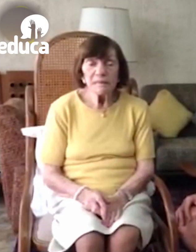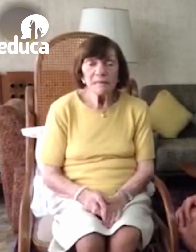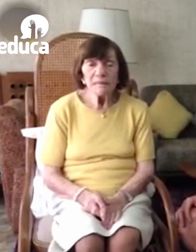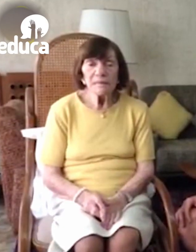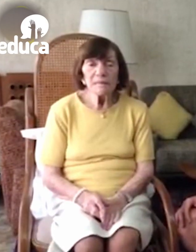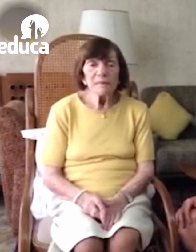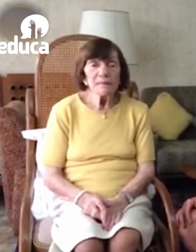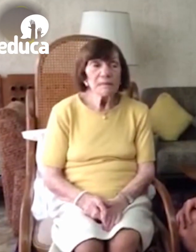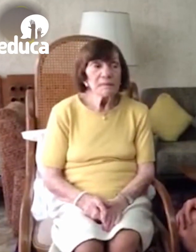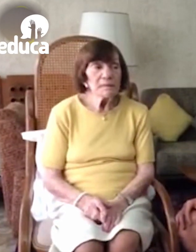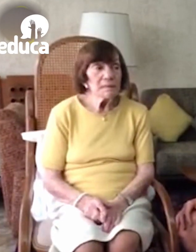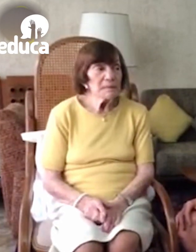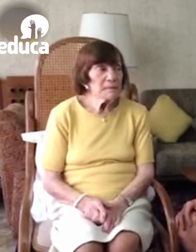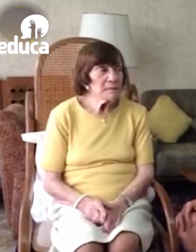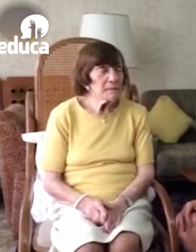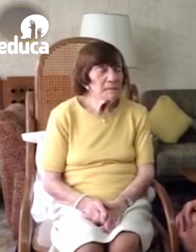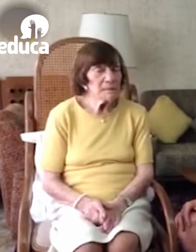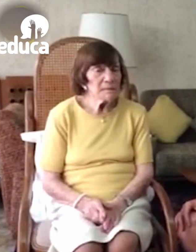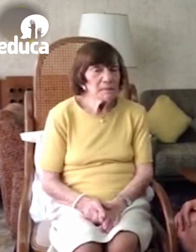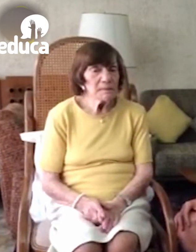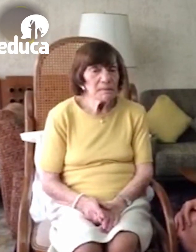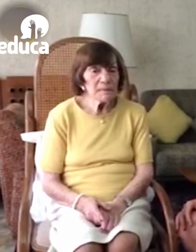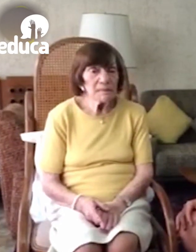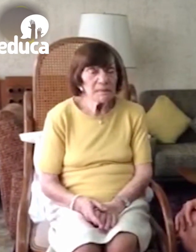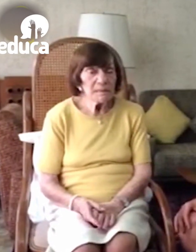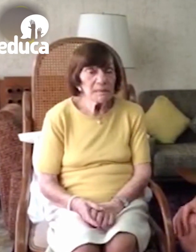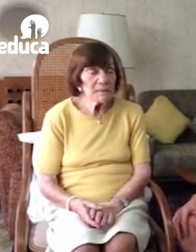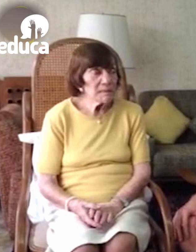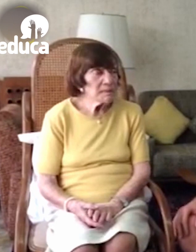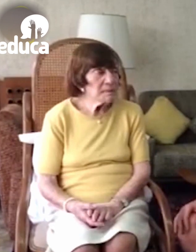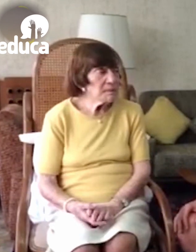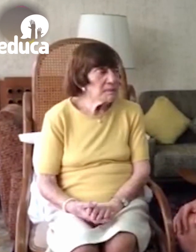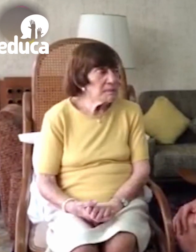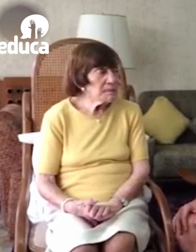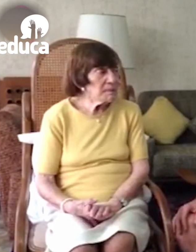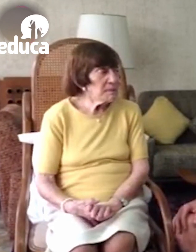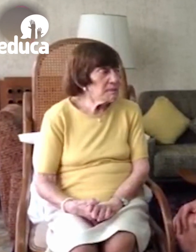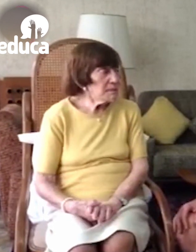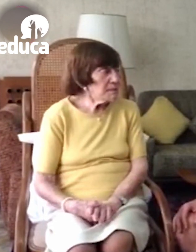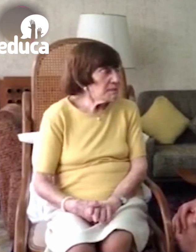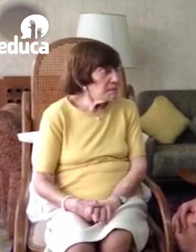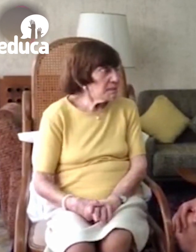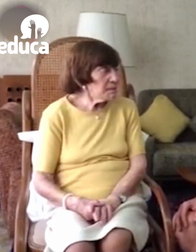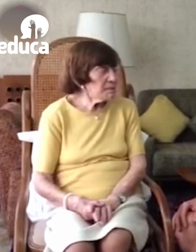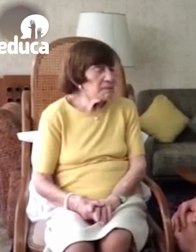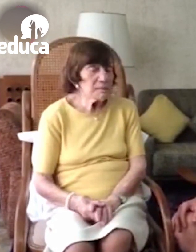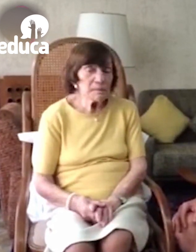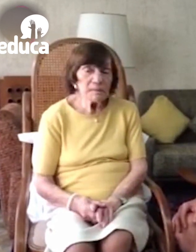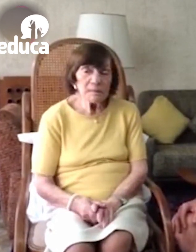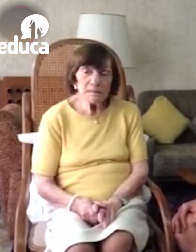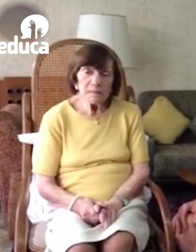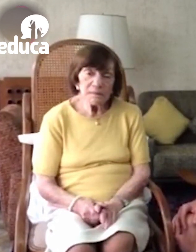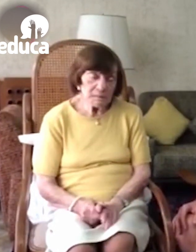hola bueno vamos a hacer una música de ucrania para compartir